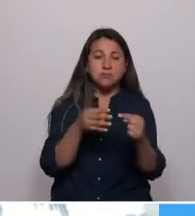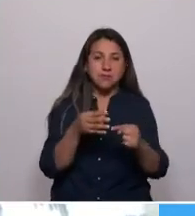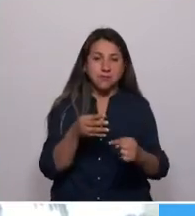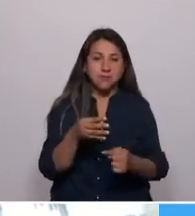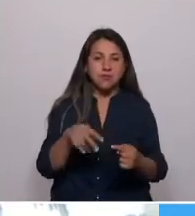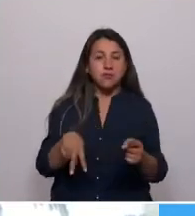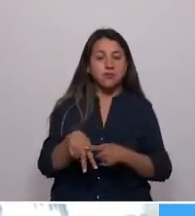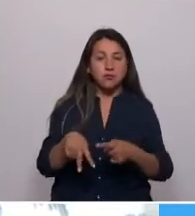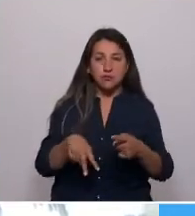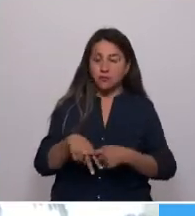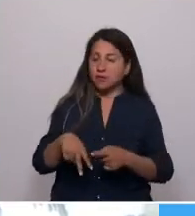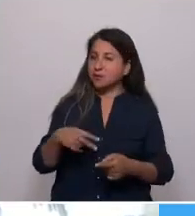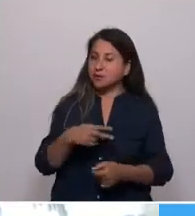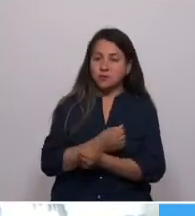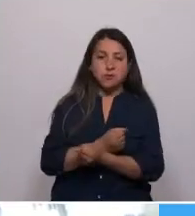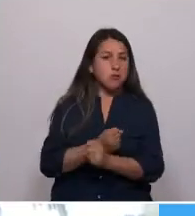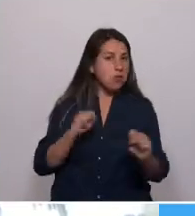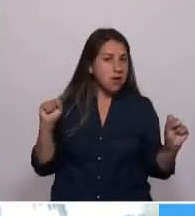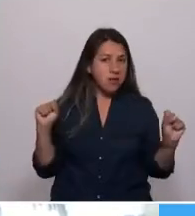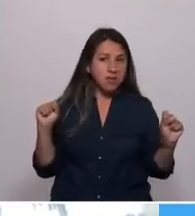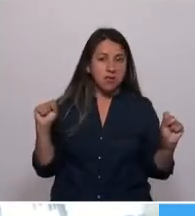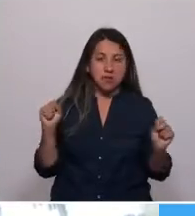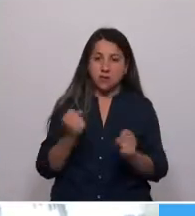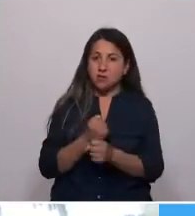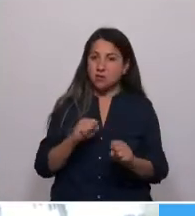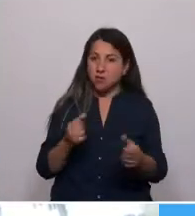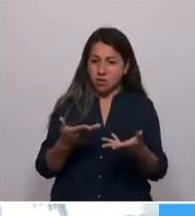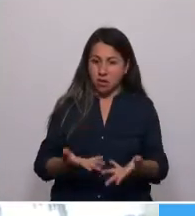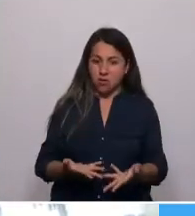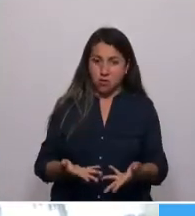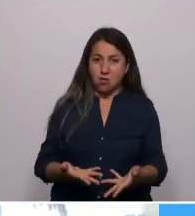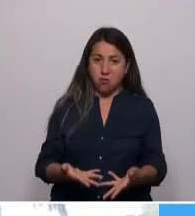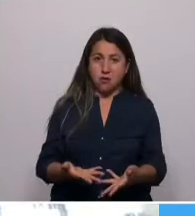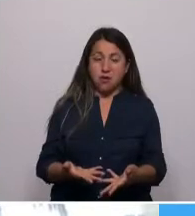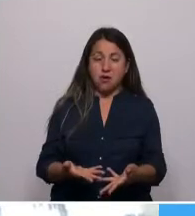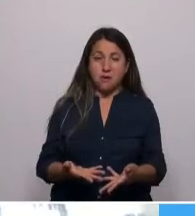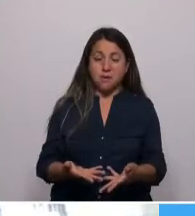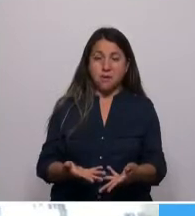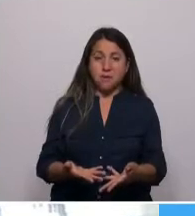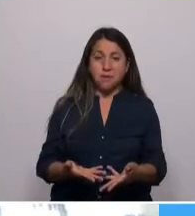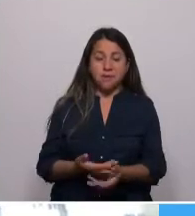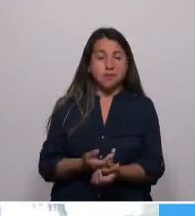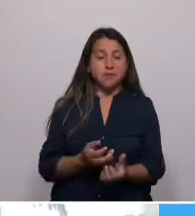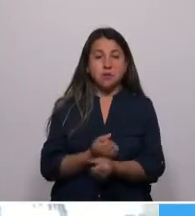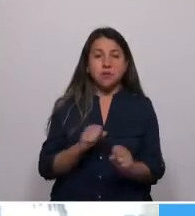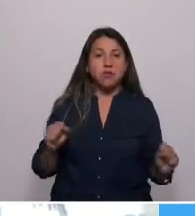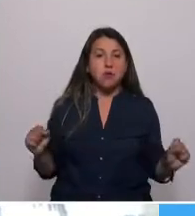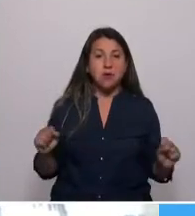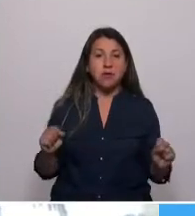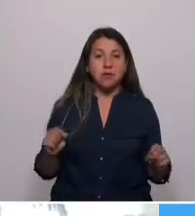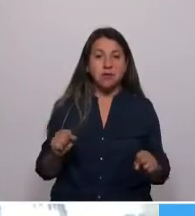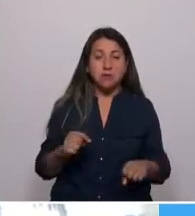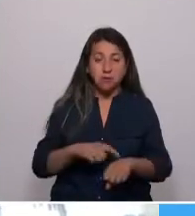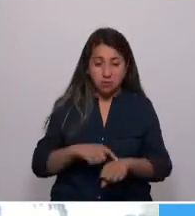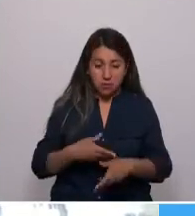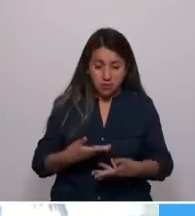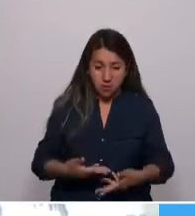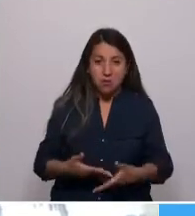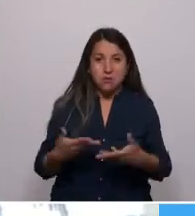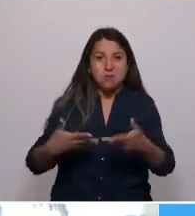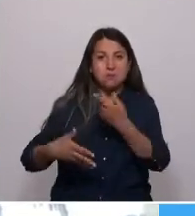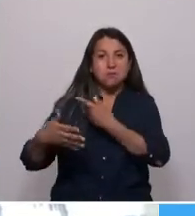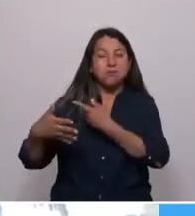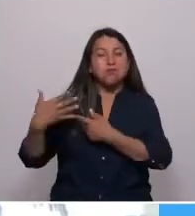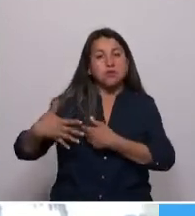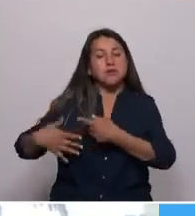puede ser ajeno en este momento en este momento tan importante de la historia de chile